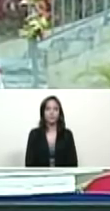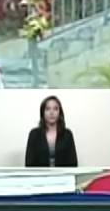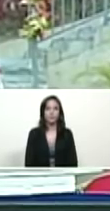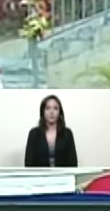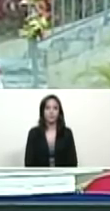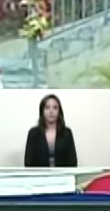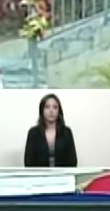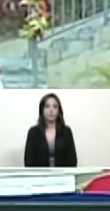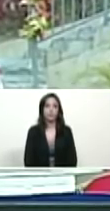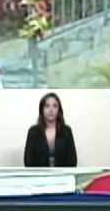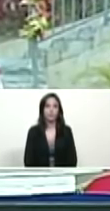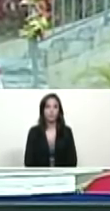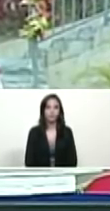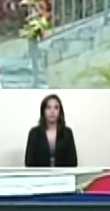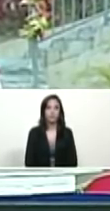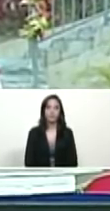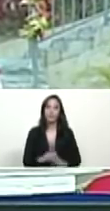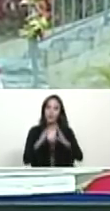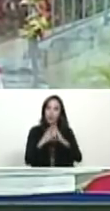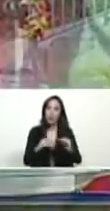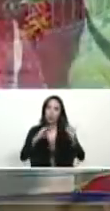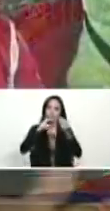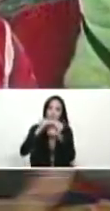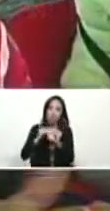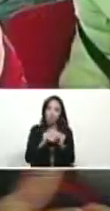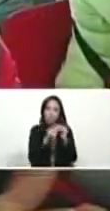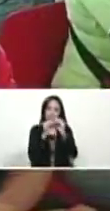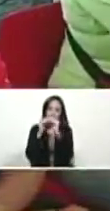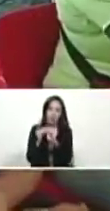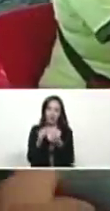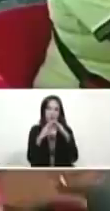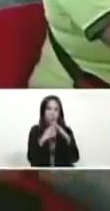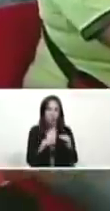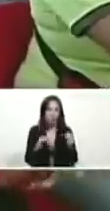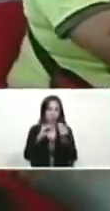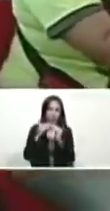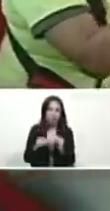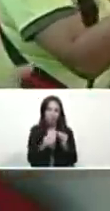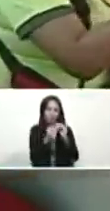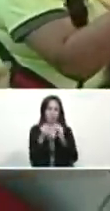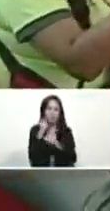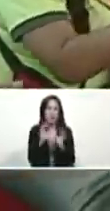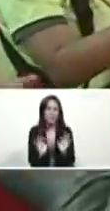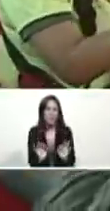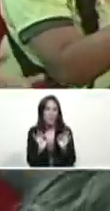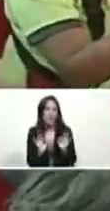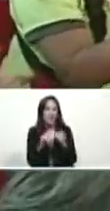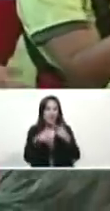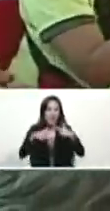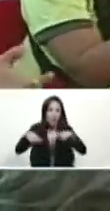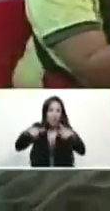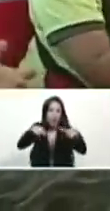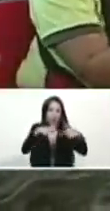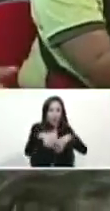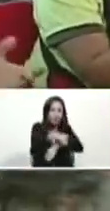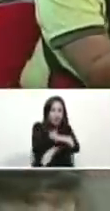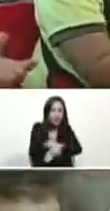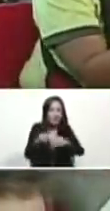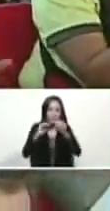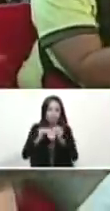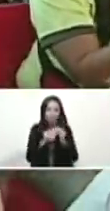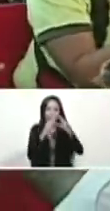Todo tiene que recuperarse. Todo, todo, cada detalle, todo, todo.